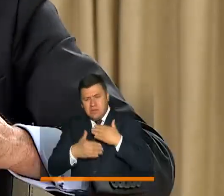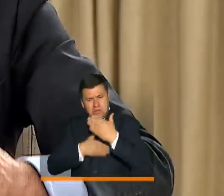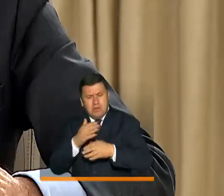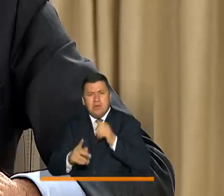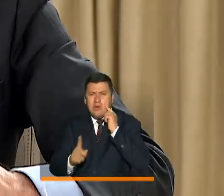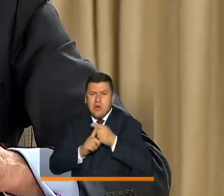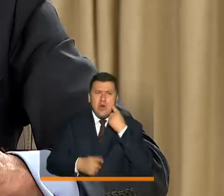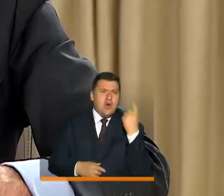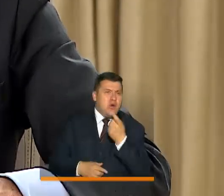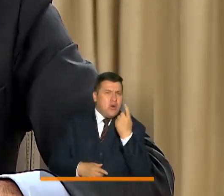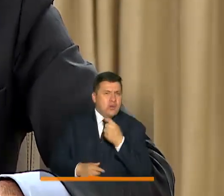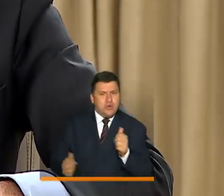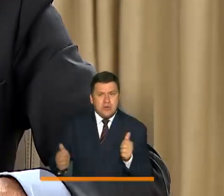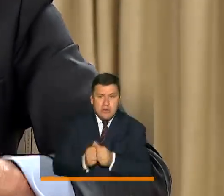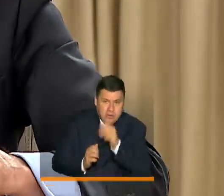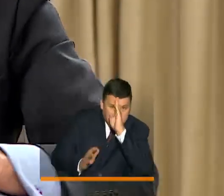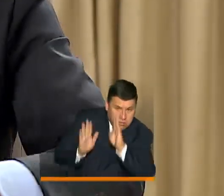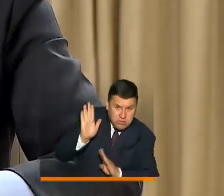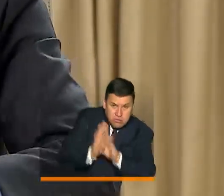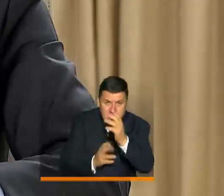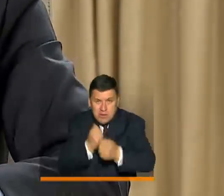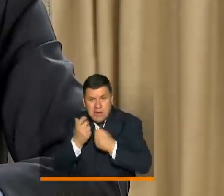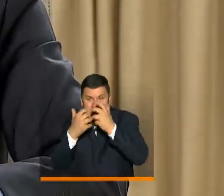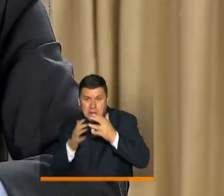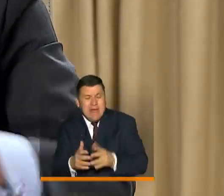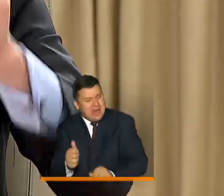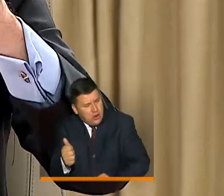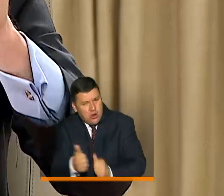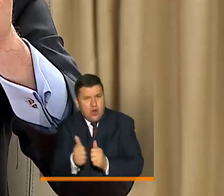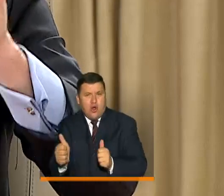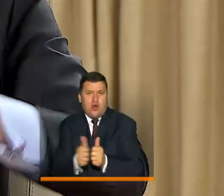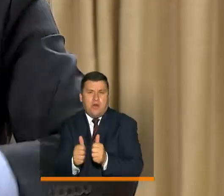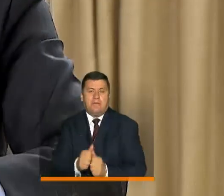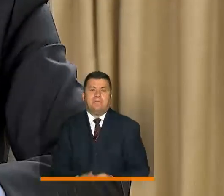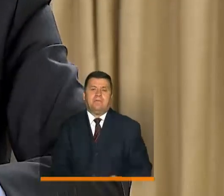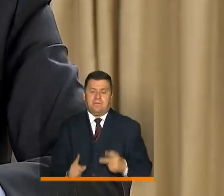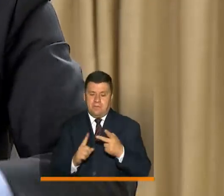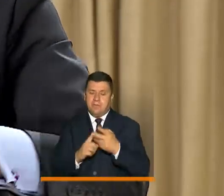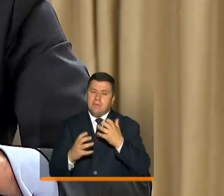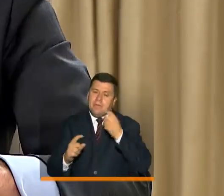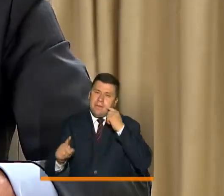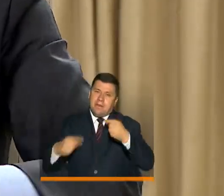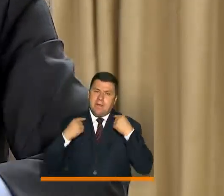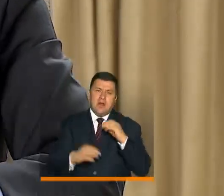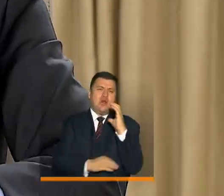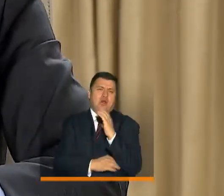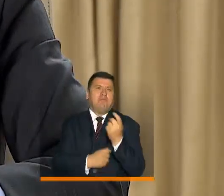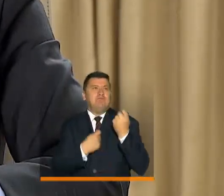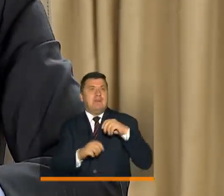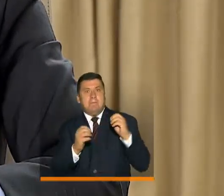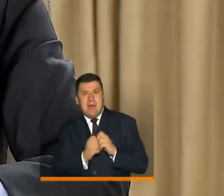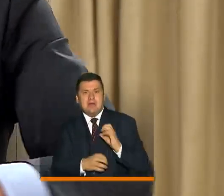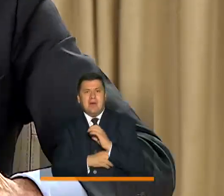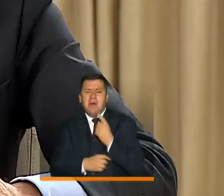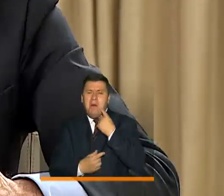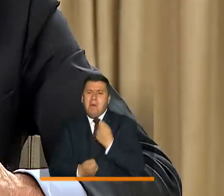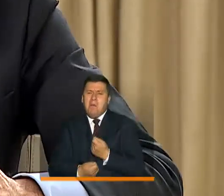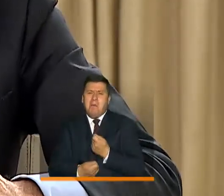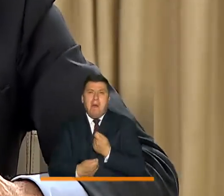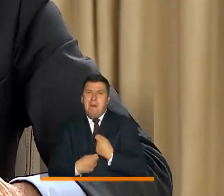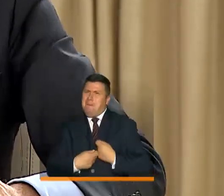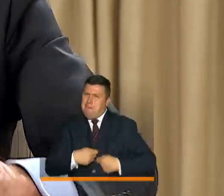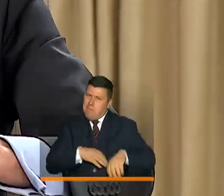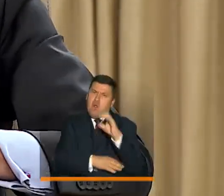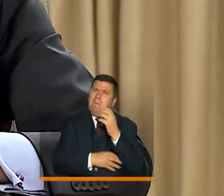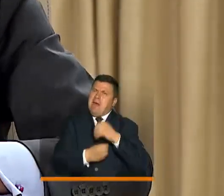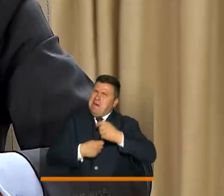que busca acompañar al emprendedor y también al microempresario. La segunda meta, que Colombia exporte más, y nos hemos